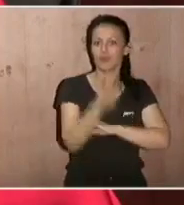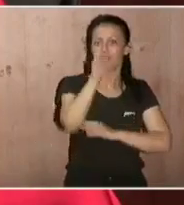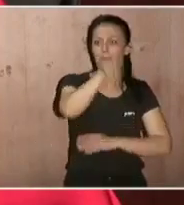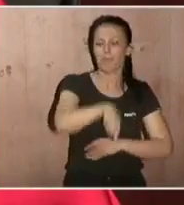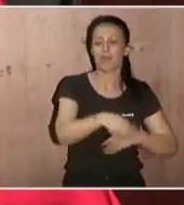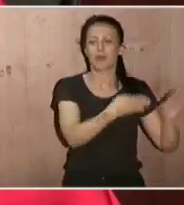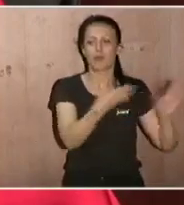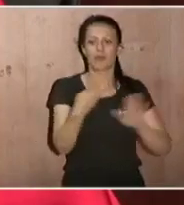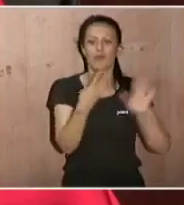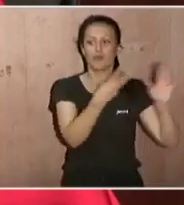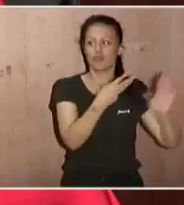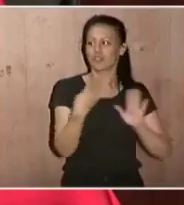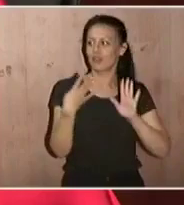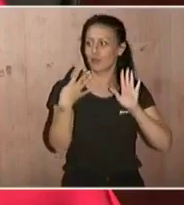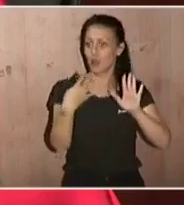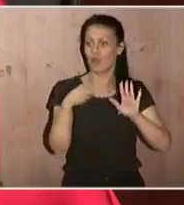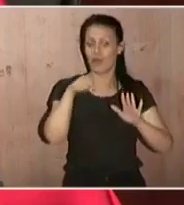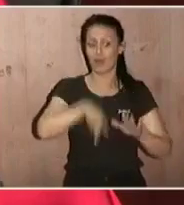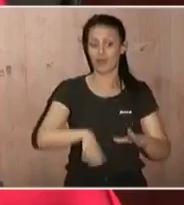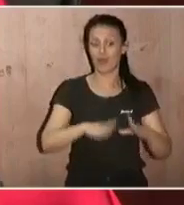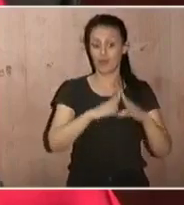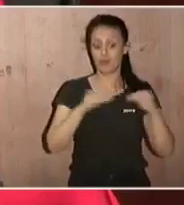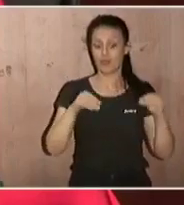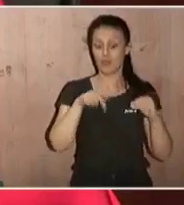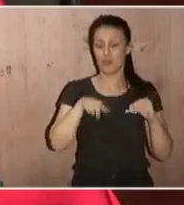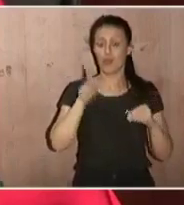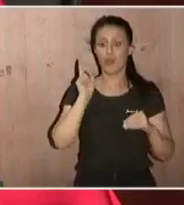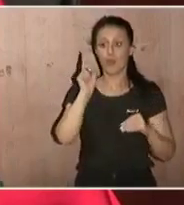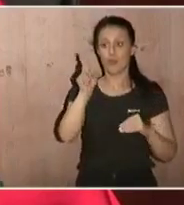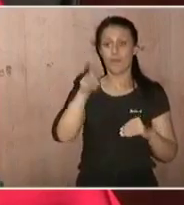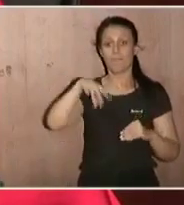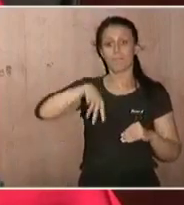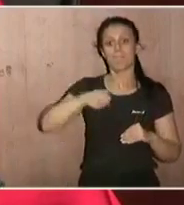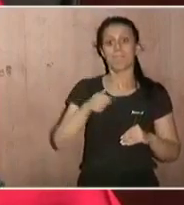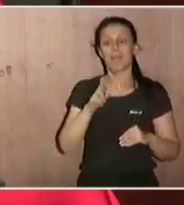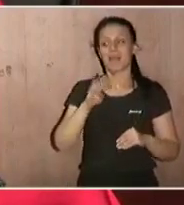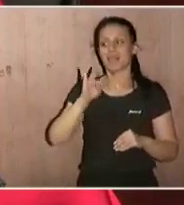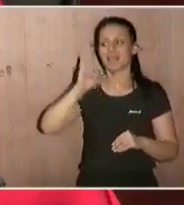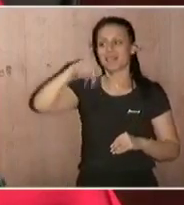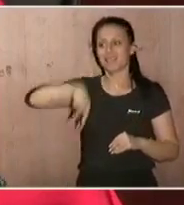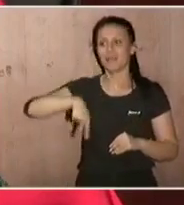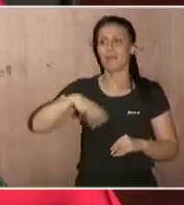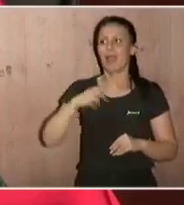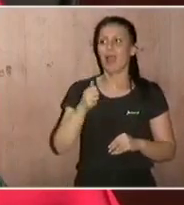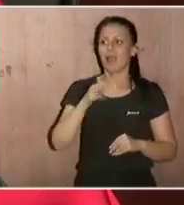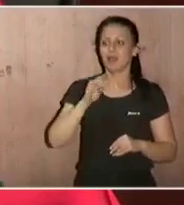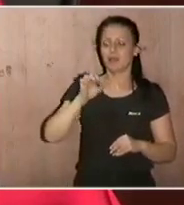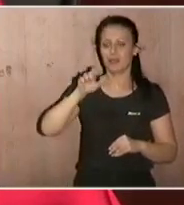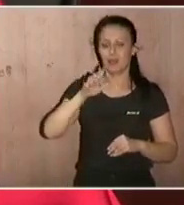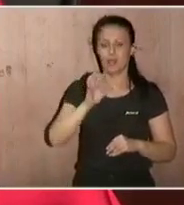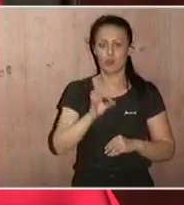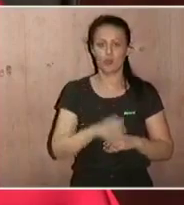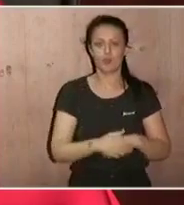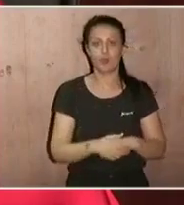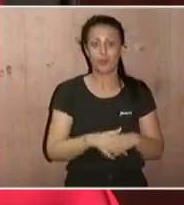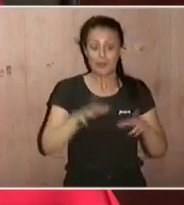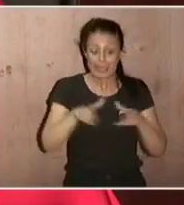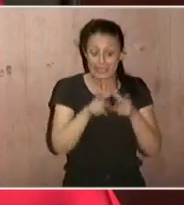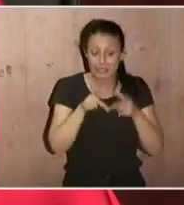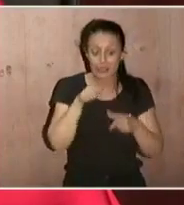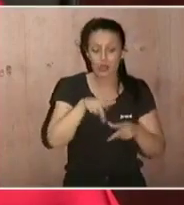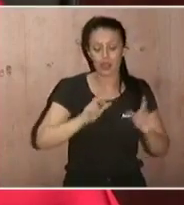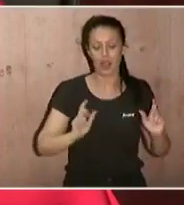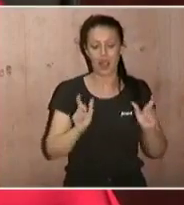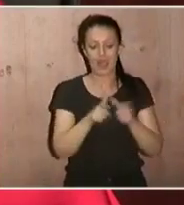1989 en el seno de esta universidad por el profesor Martín Mateo. A través de esta asociación, el área de